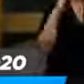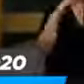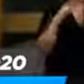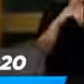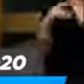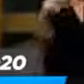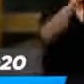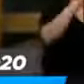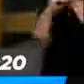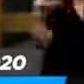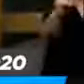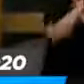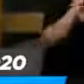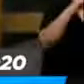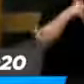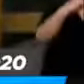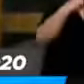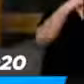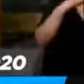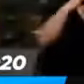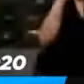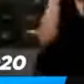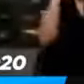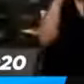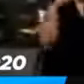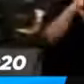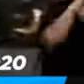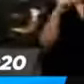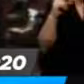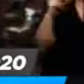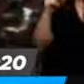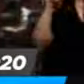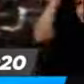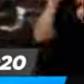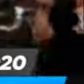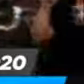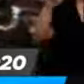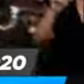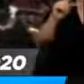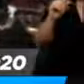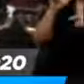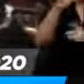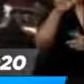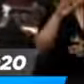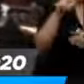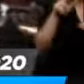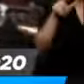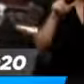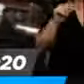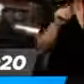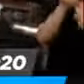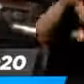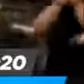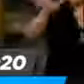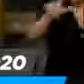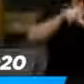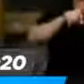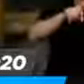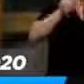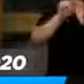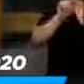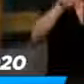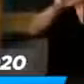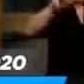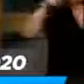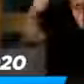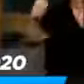Y considerando los artículos 14, 35, 36